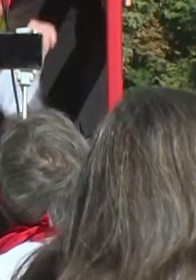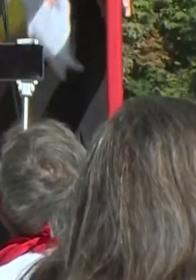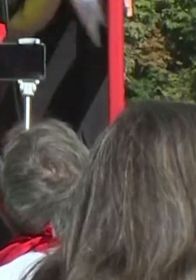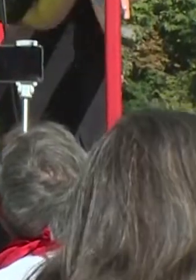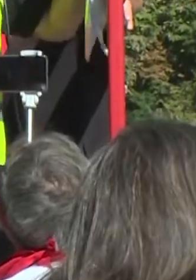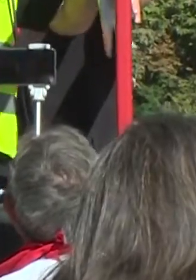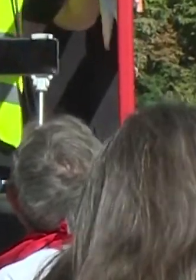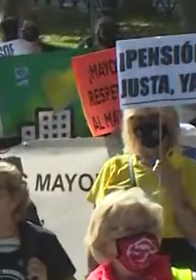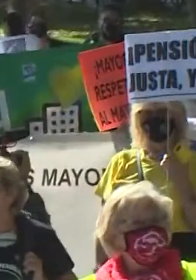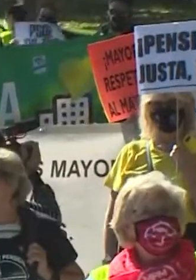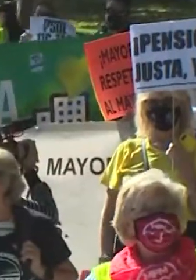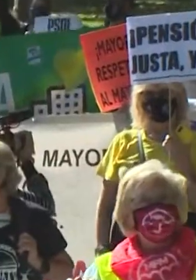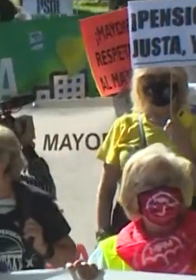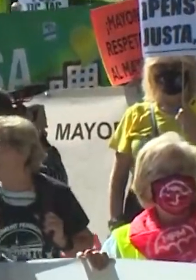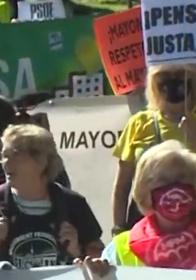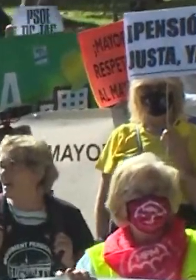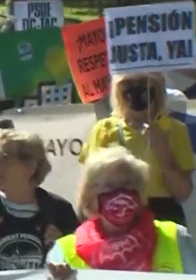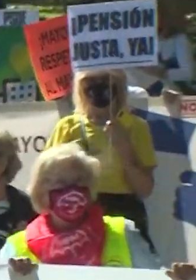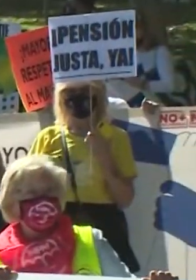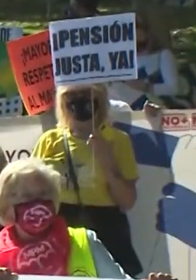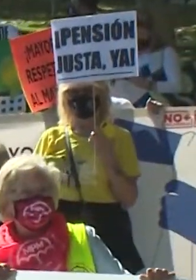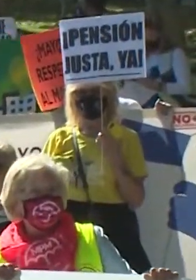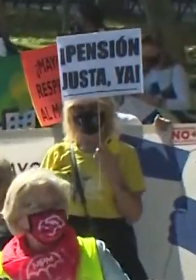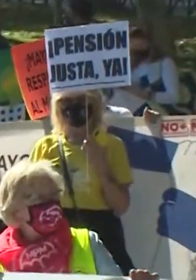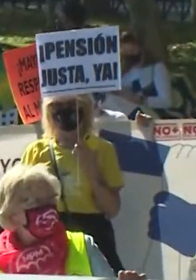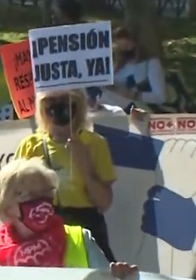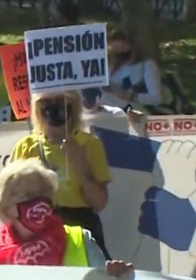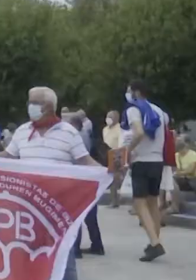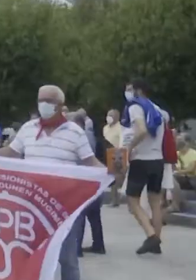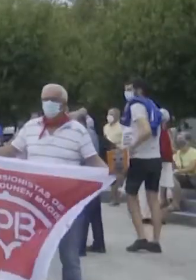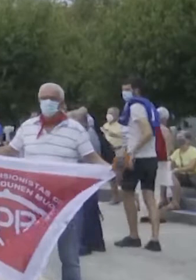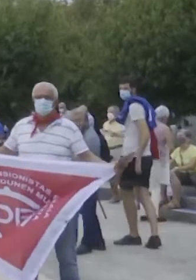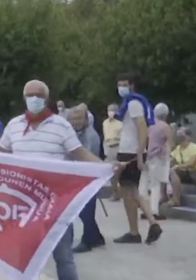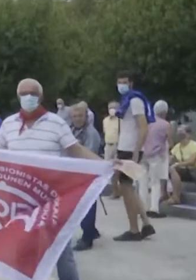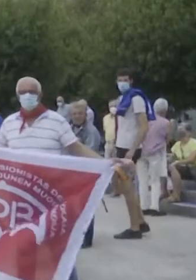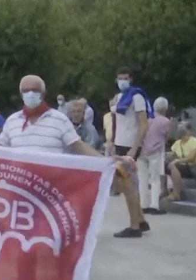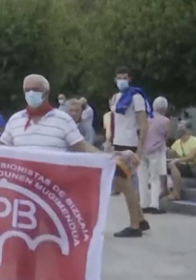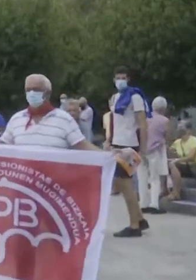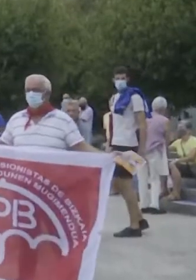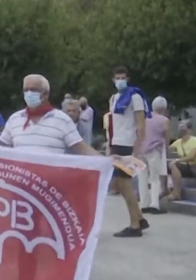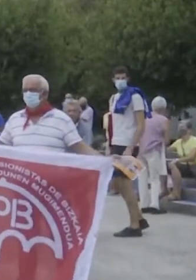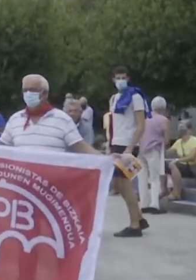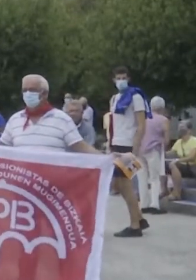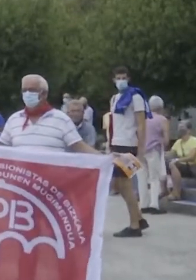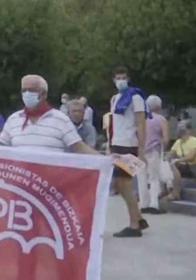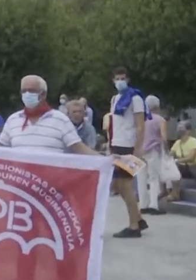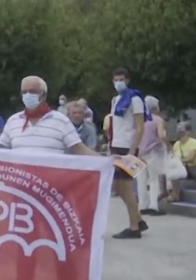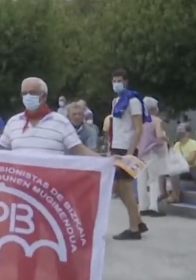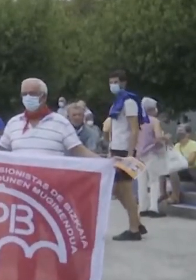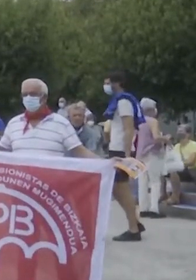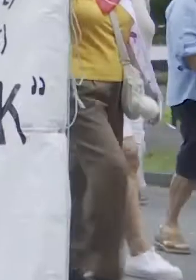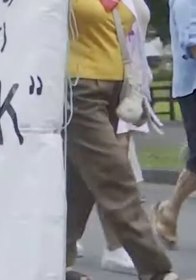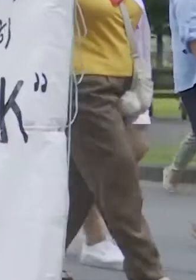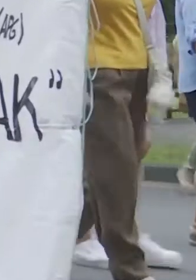un incremento de las pensiones mínimas y no contributivas del 3% en 2022 el resto de pensiones se revalorizarán en